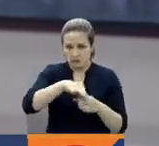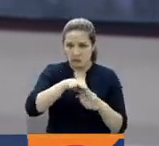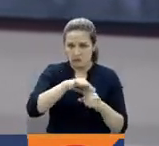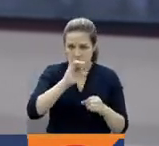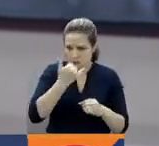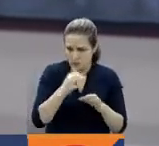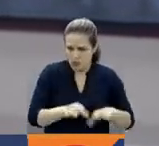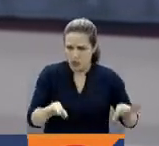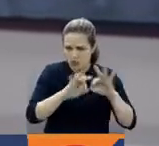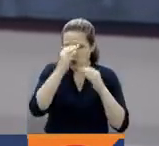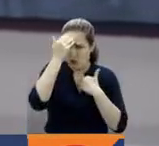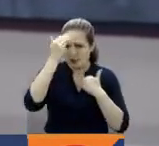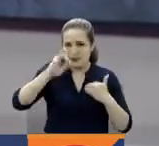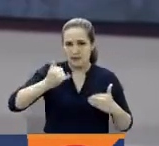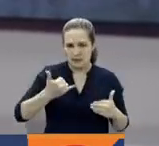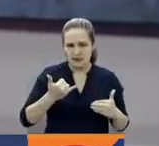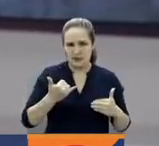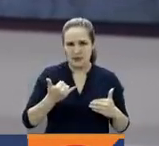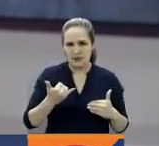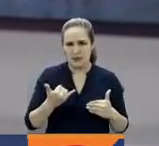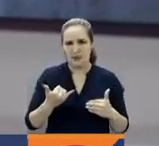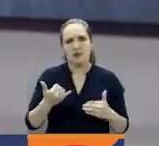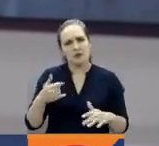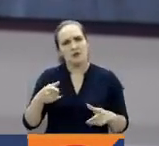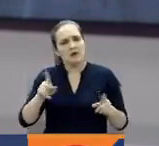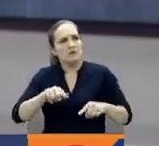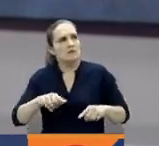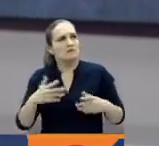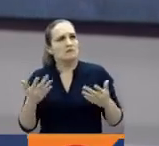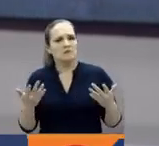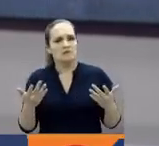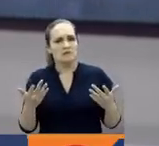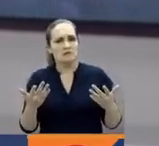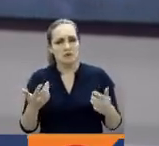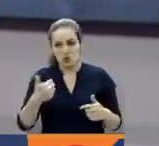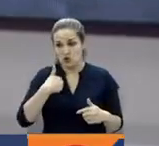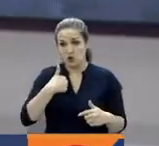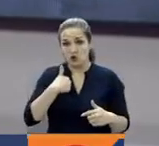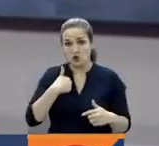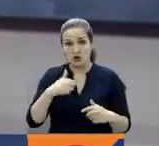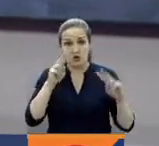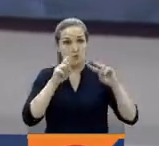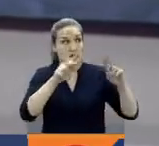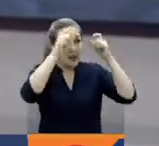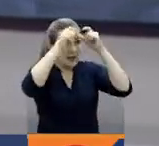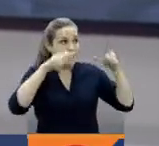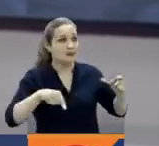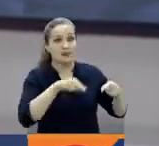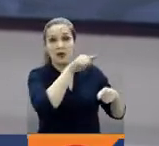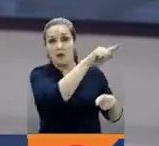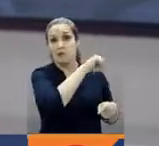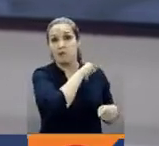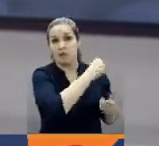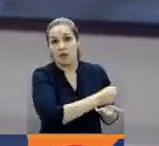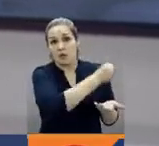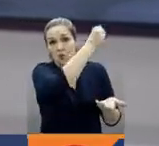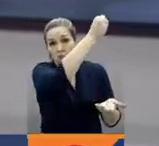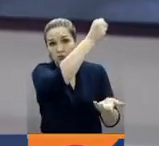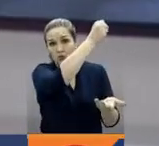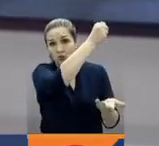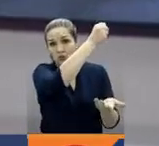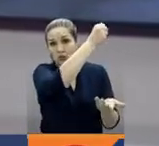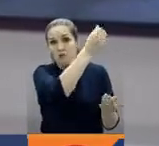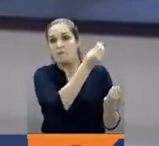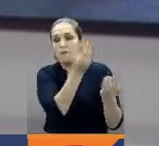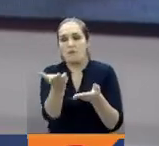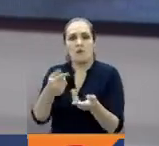salir y pues darse cuenta que igual, como yo lo veo, el Estado dispone de unos recursos, en este caso para